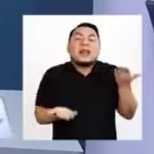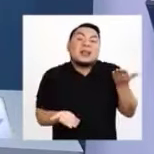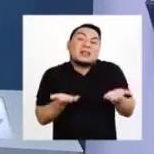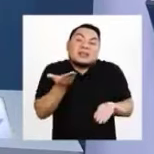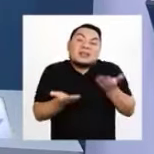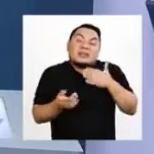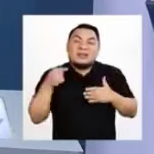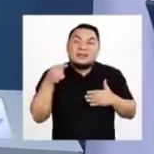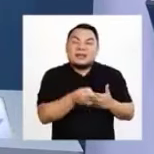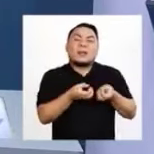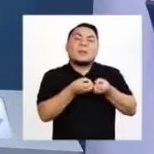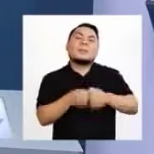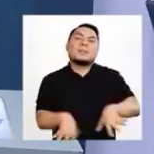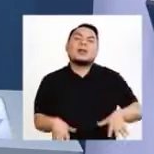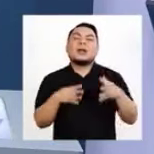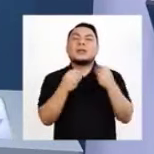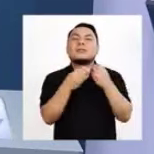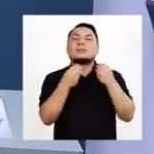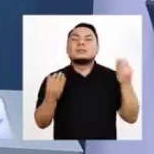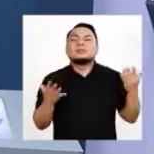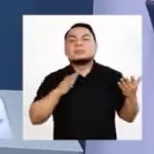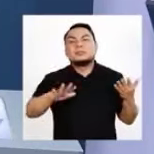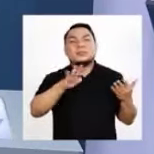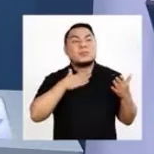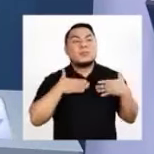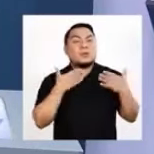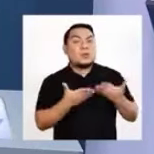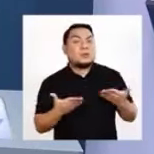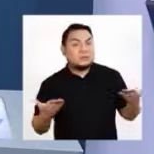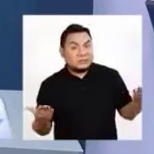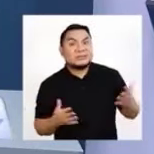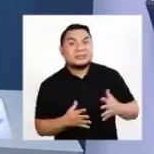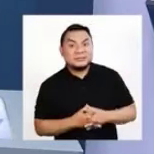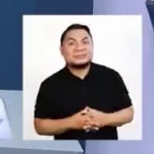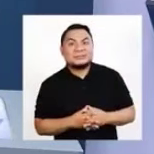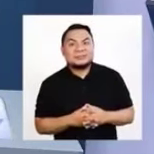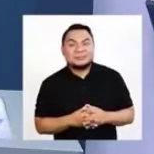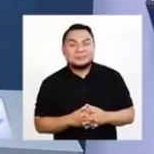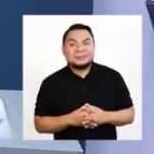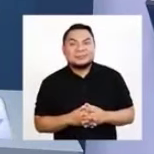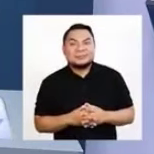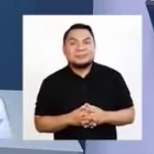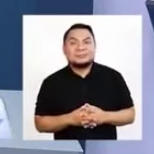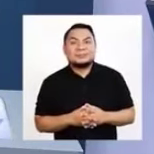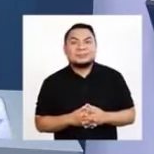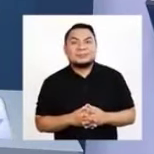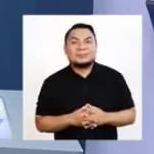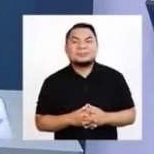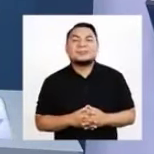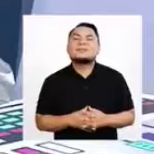y probablemente perdería muchas de mis cosas.